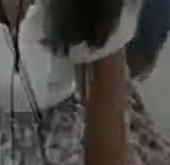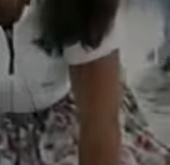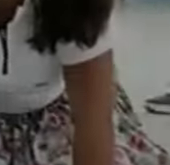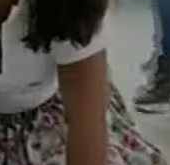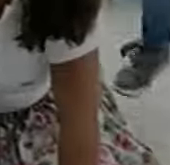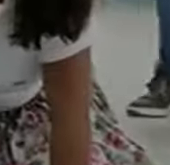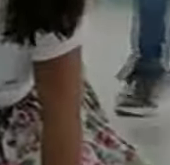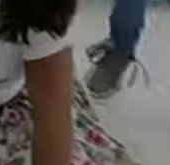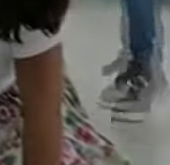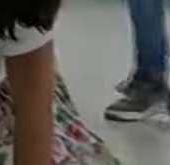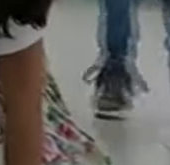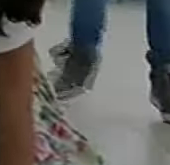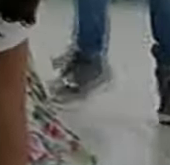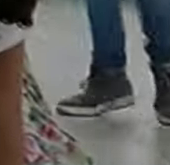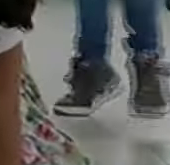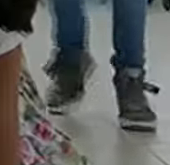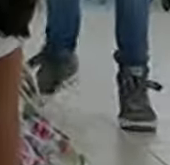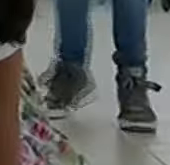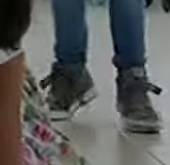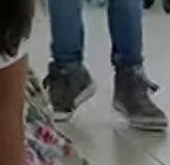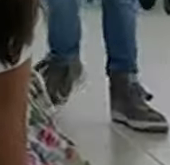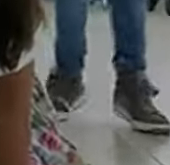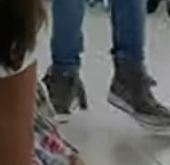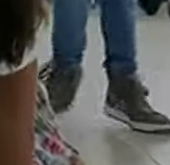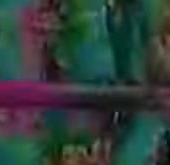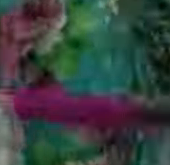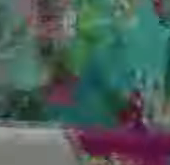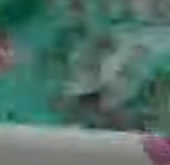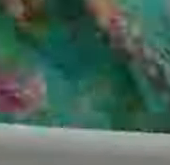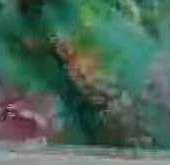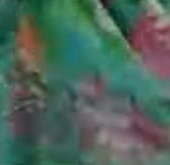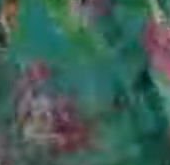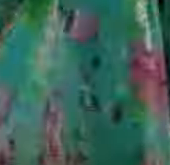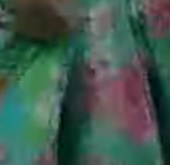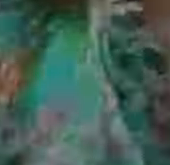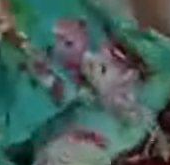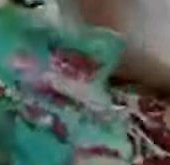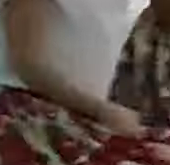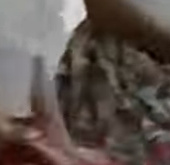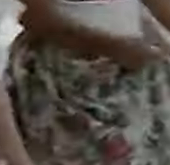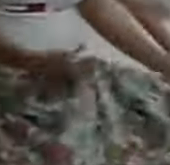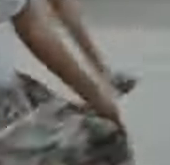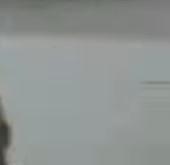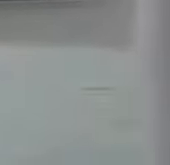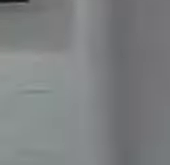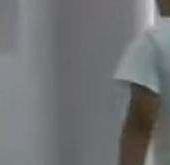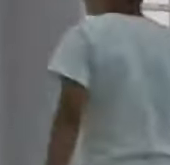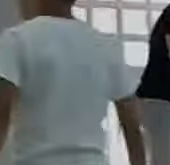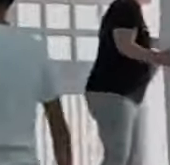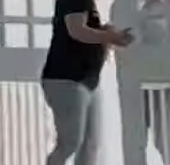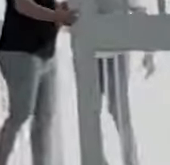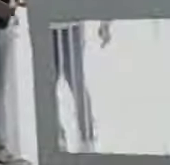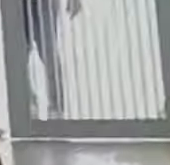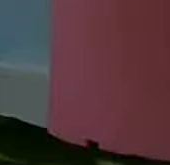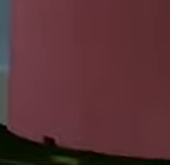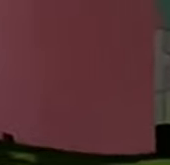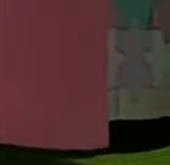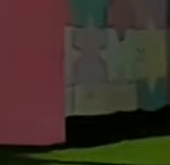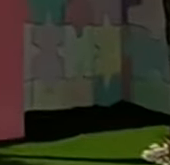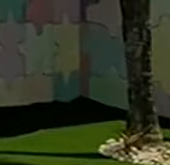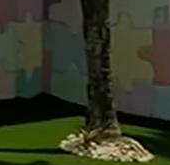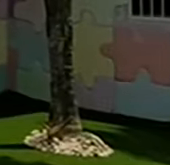sido inaugurado por el presidente constitucional de la República Bolivariana de Venezuela, el primer centro de atención integral para niños y niñas